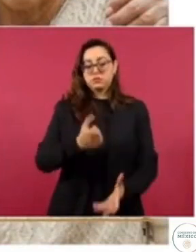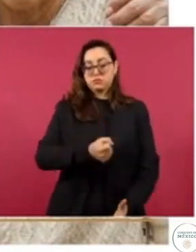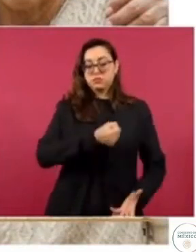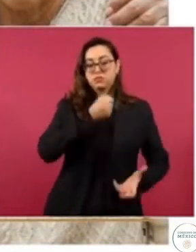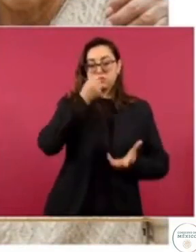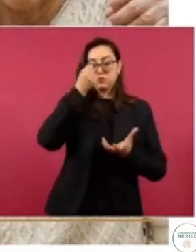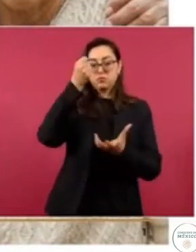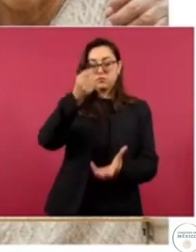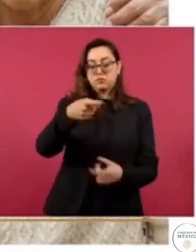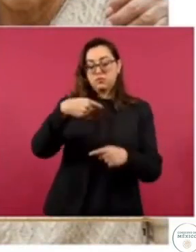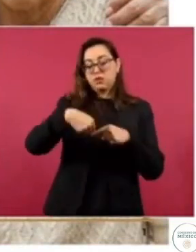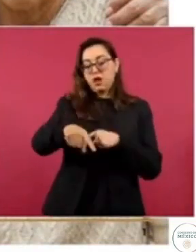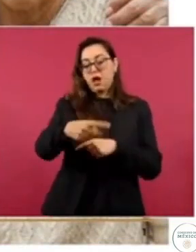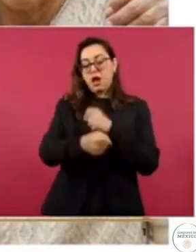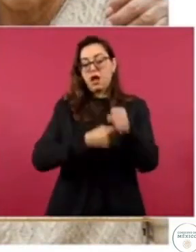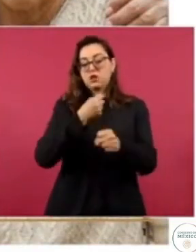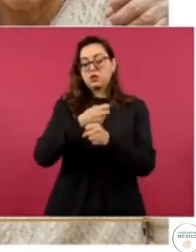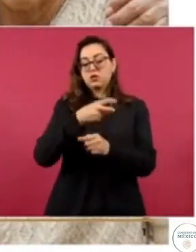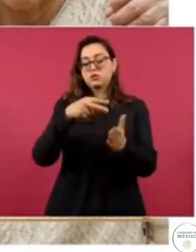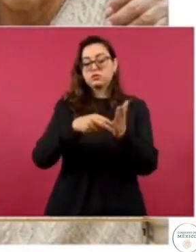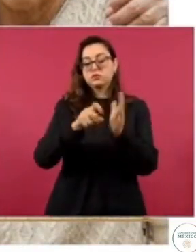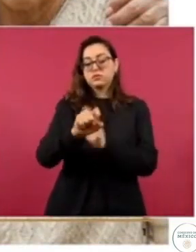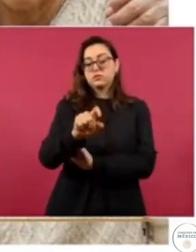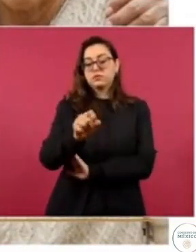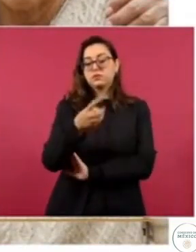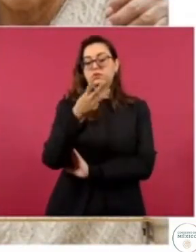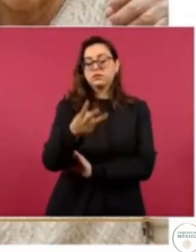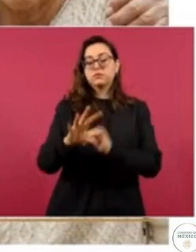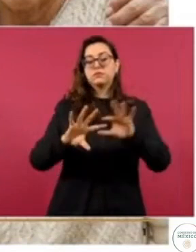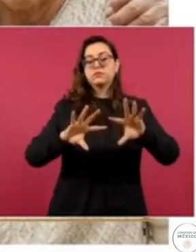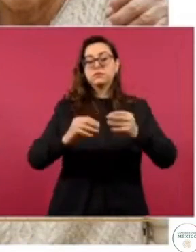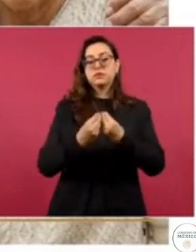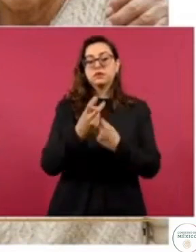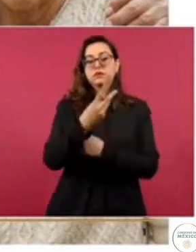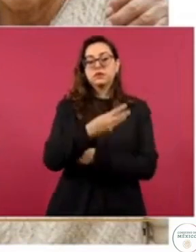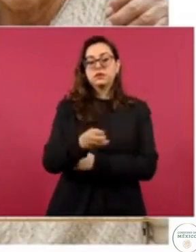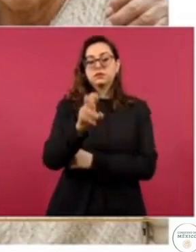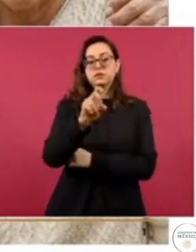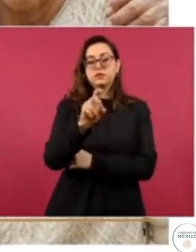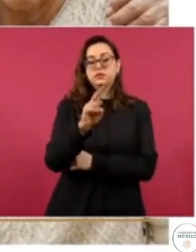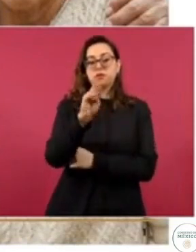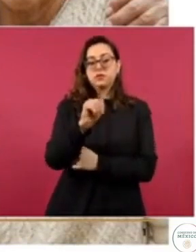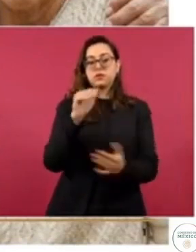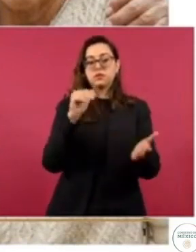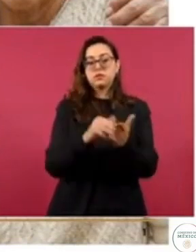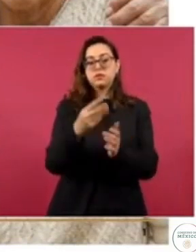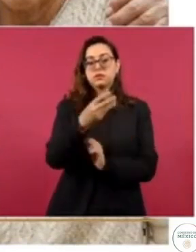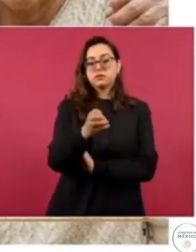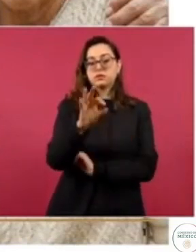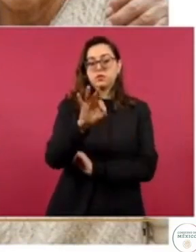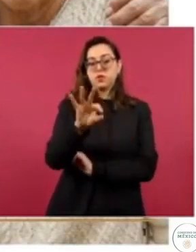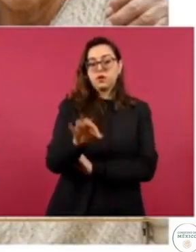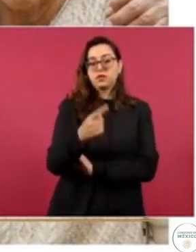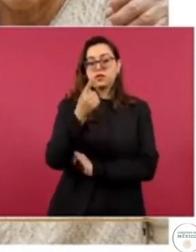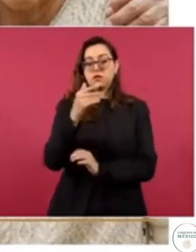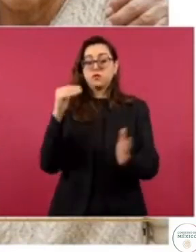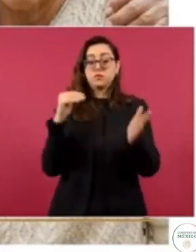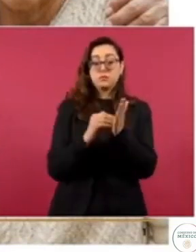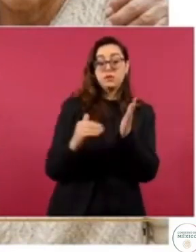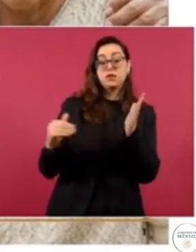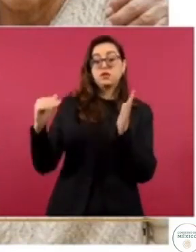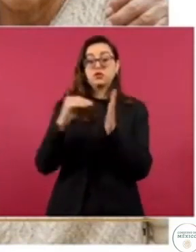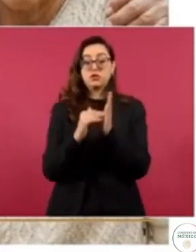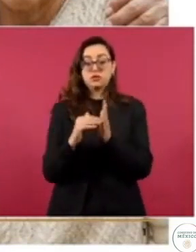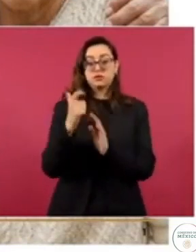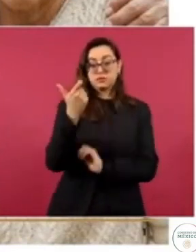adultos mayores en este año 2023 asciende a 339 mil 341 mil millones